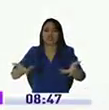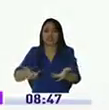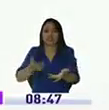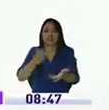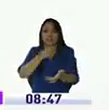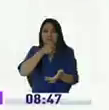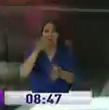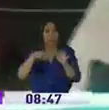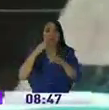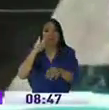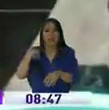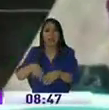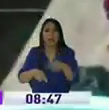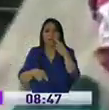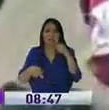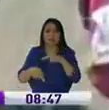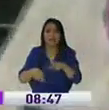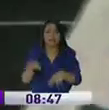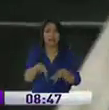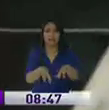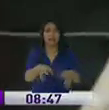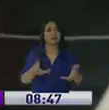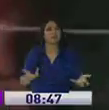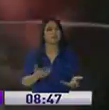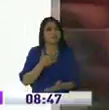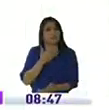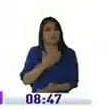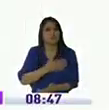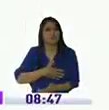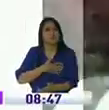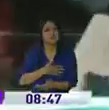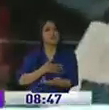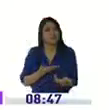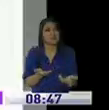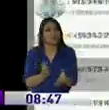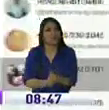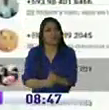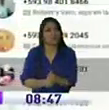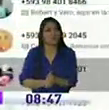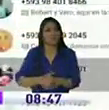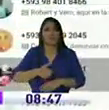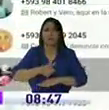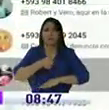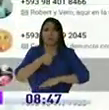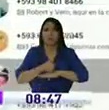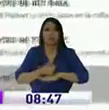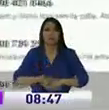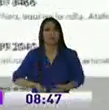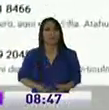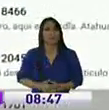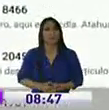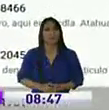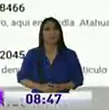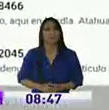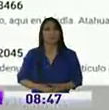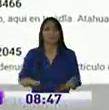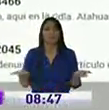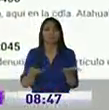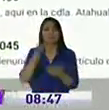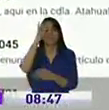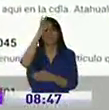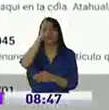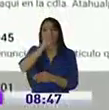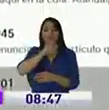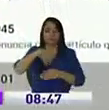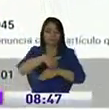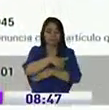las ratas. No, no, pues vecinos, un por favor. Terrible. Pobre vecino. Mire. ¿Dónde es esto? Hospital del Sur, calle